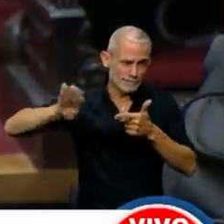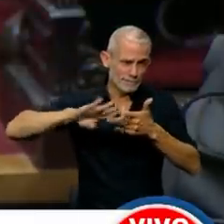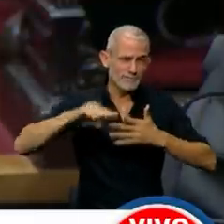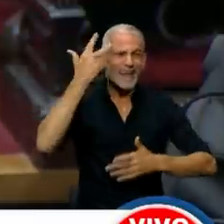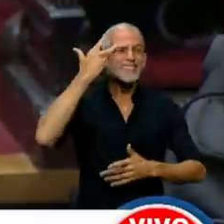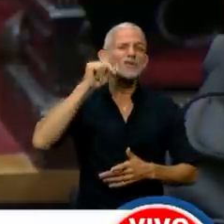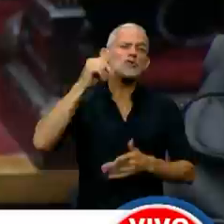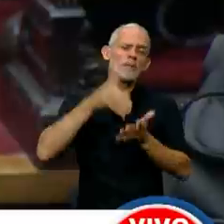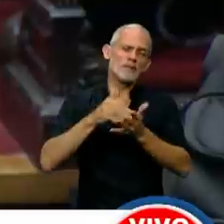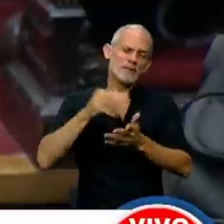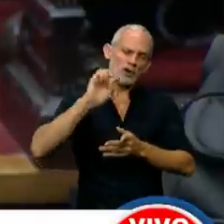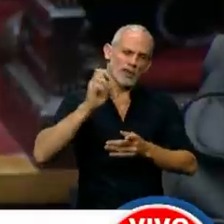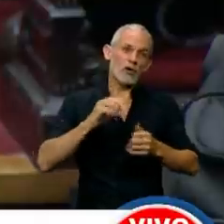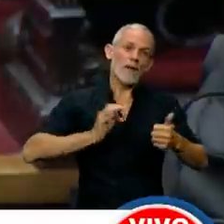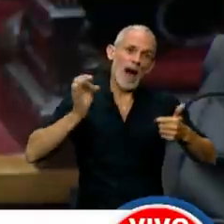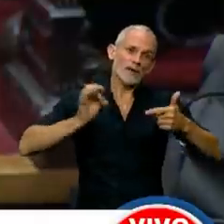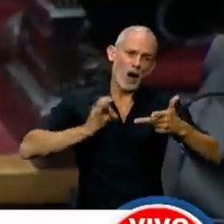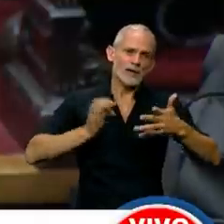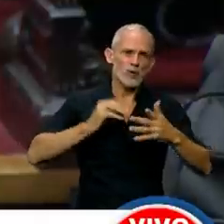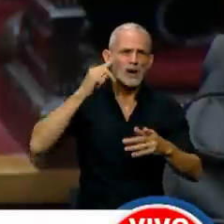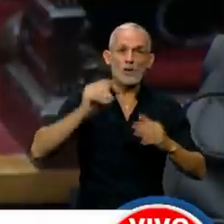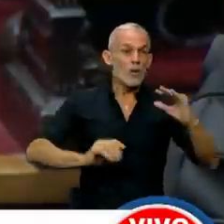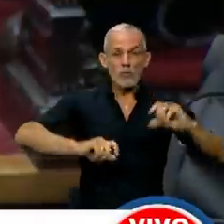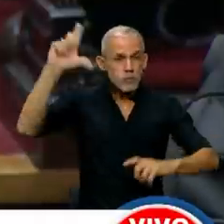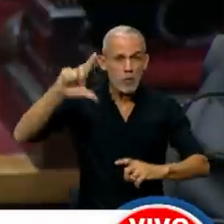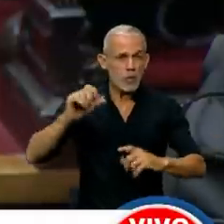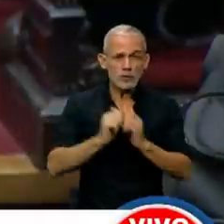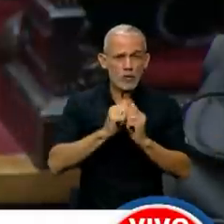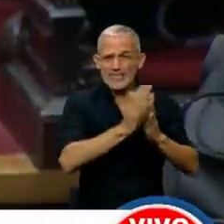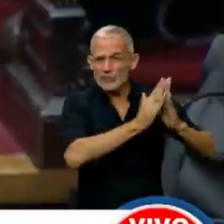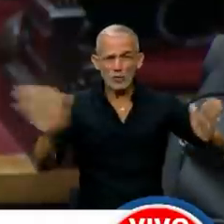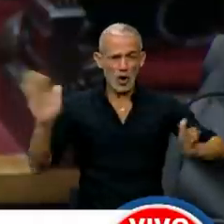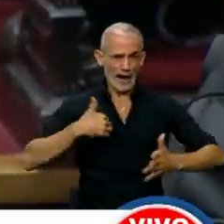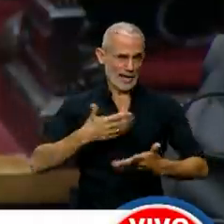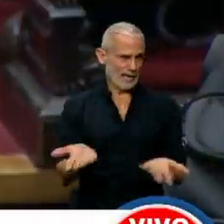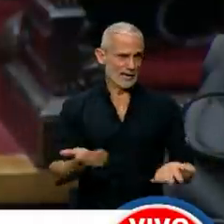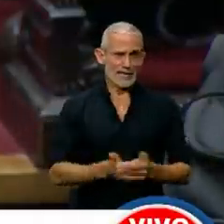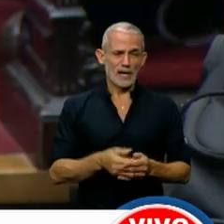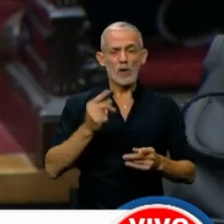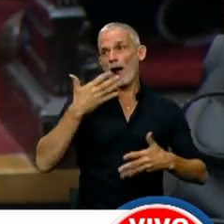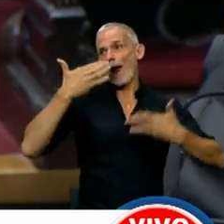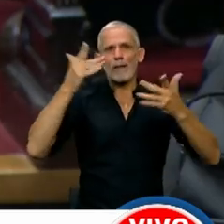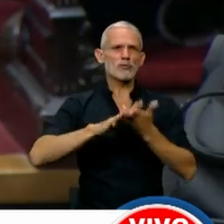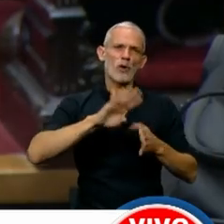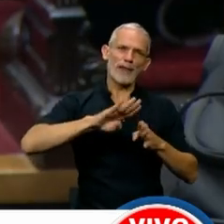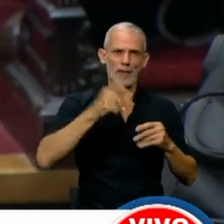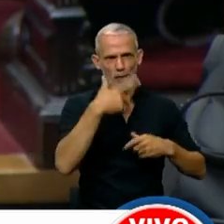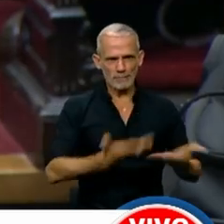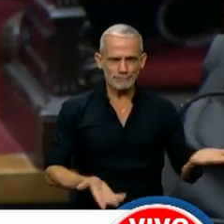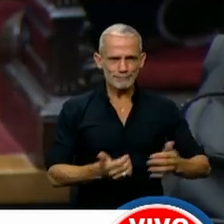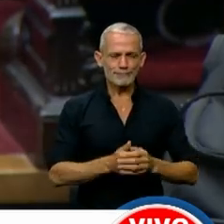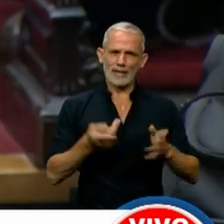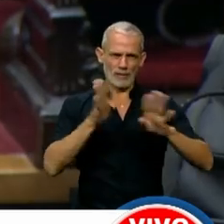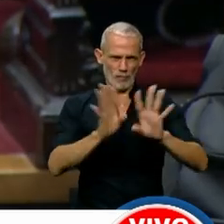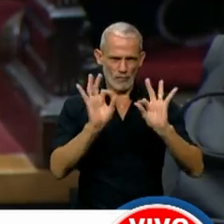de 18 mil millones de dólares anuales que es el más alto de la historia y siguen hablando de la deuda cierro